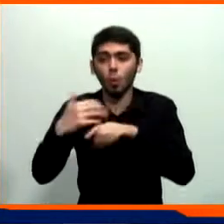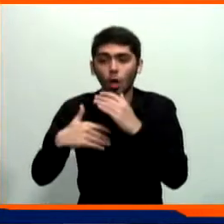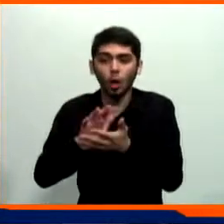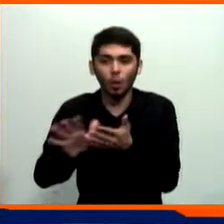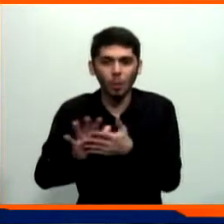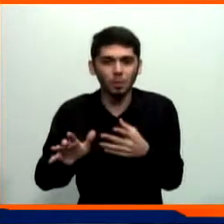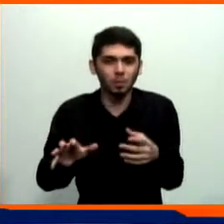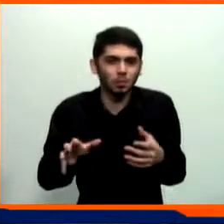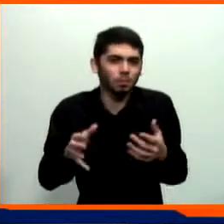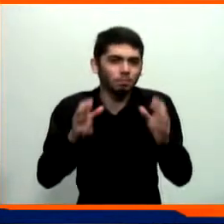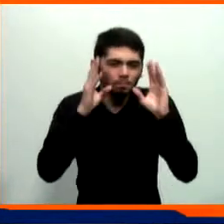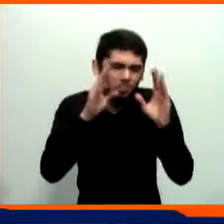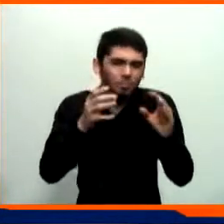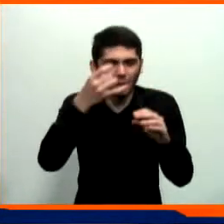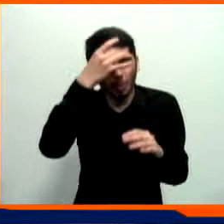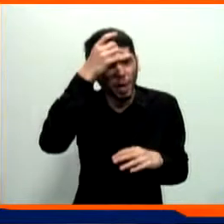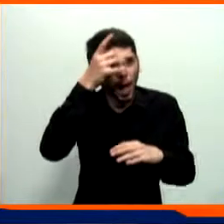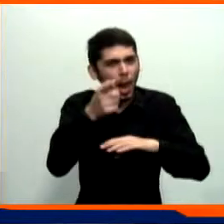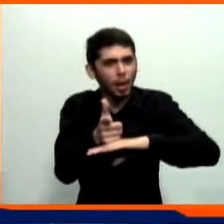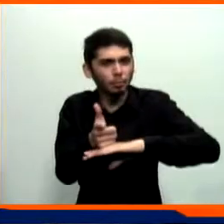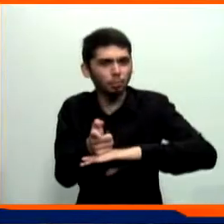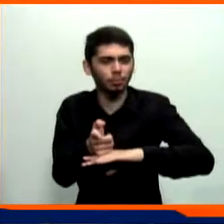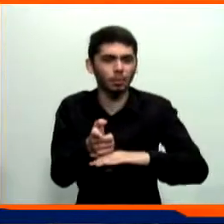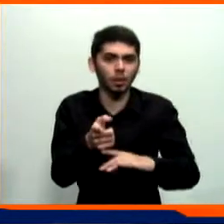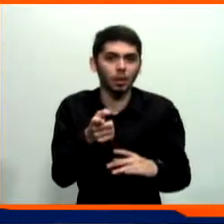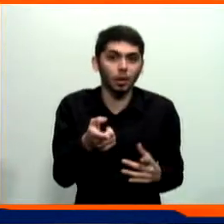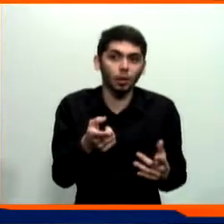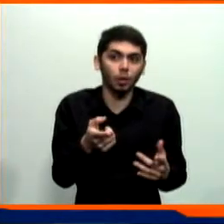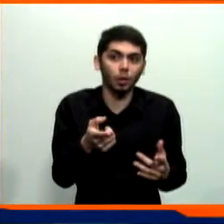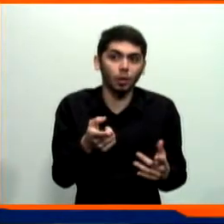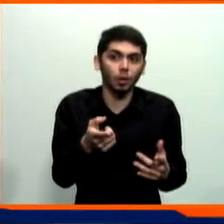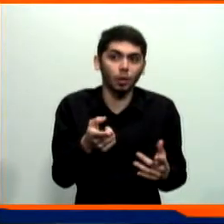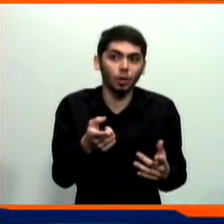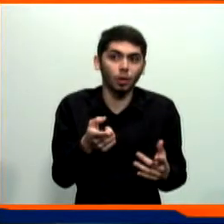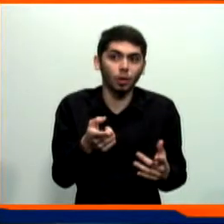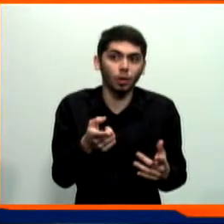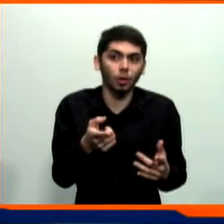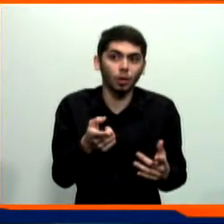Esto de poder concretar los penales de 8, que es un punto una deuda muy grande que tenemos.